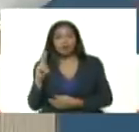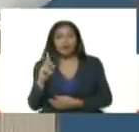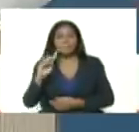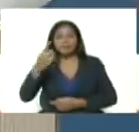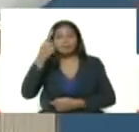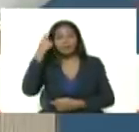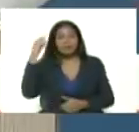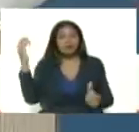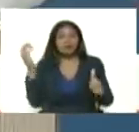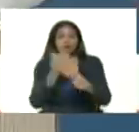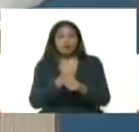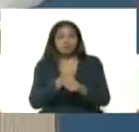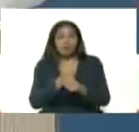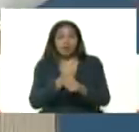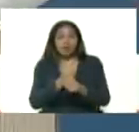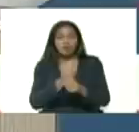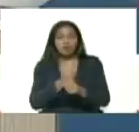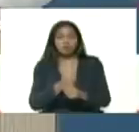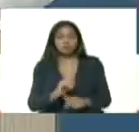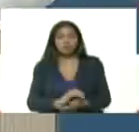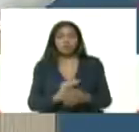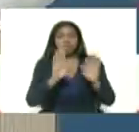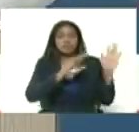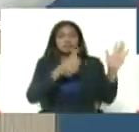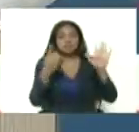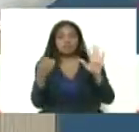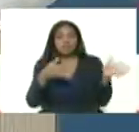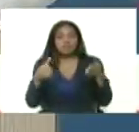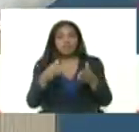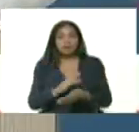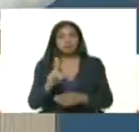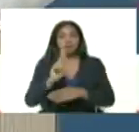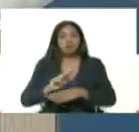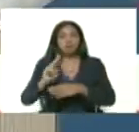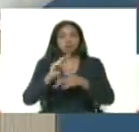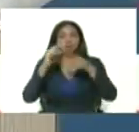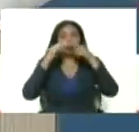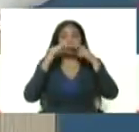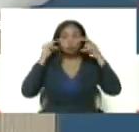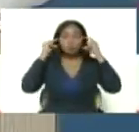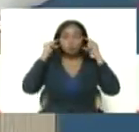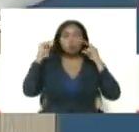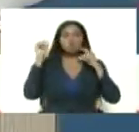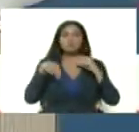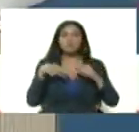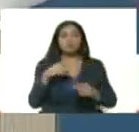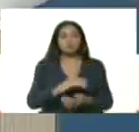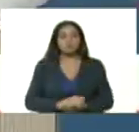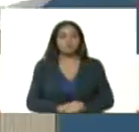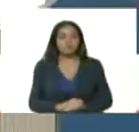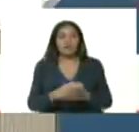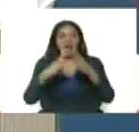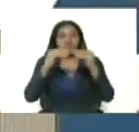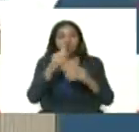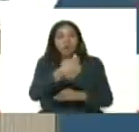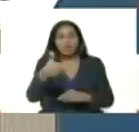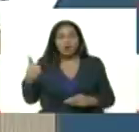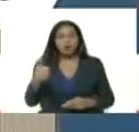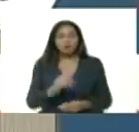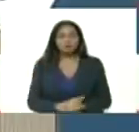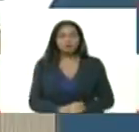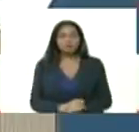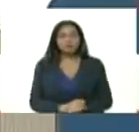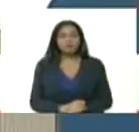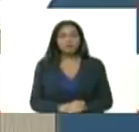día 16 de marzo, y el uso del tapabocas también para todas y para todos. No